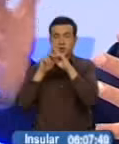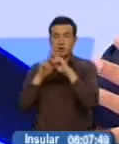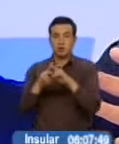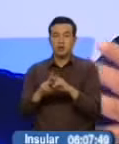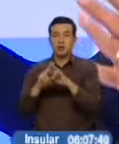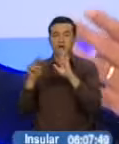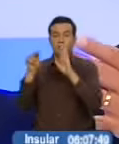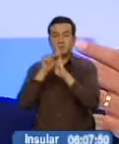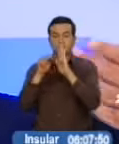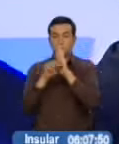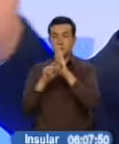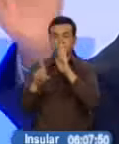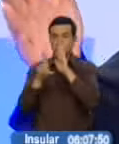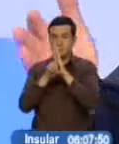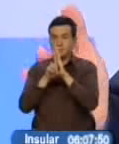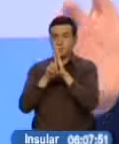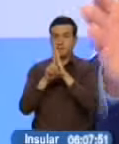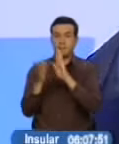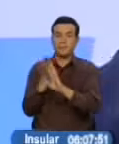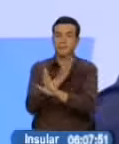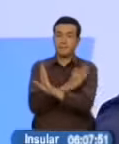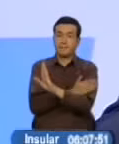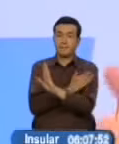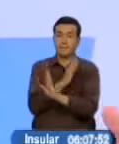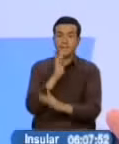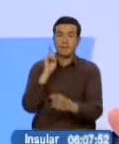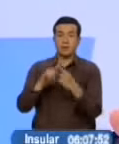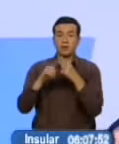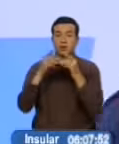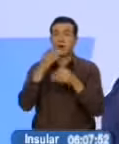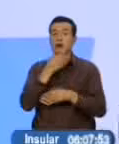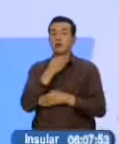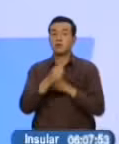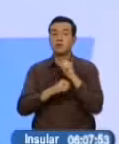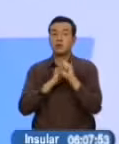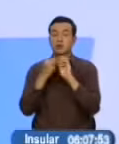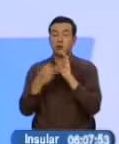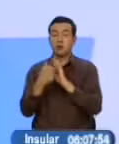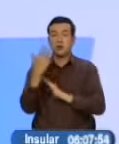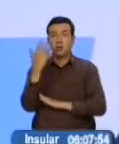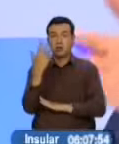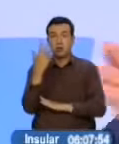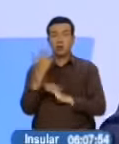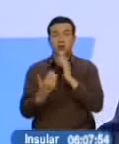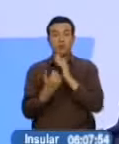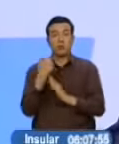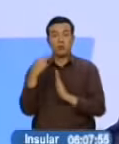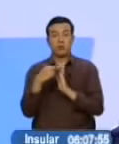revisamos la normativa previa que estaba vigente hasta agosto del año 2015, porque este reglamento